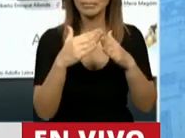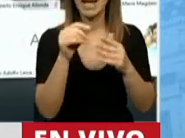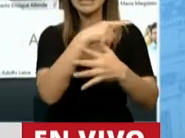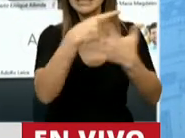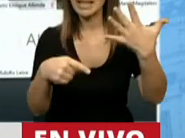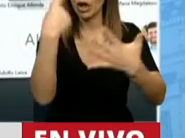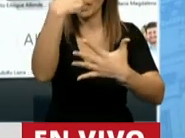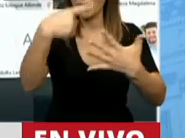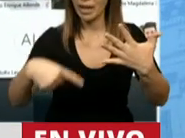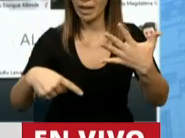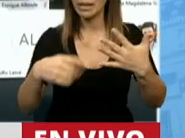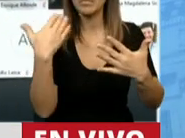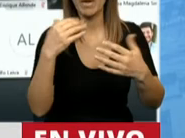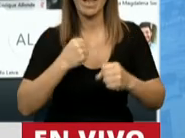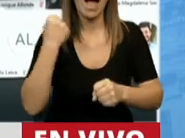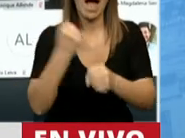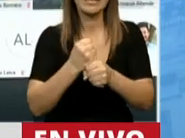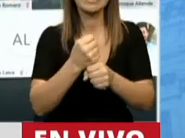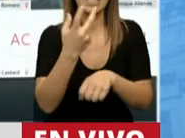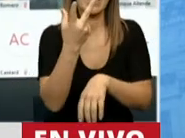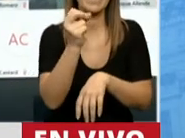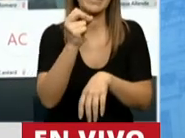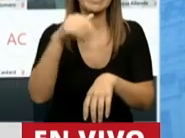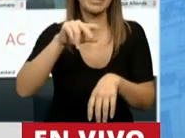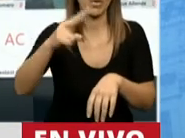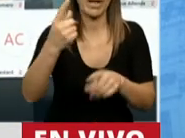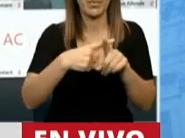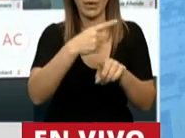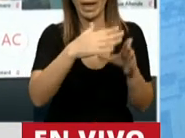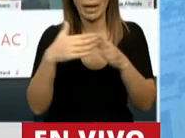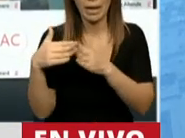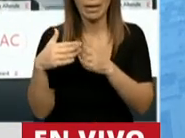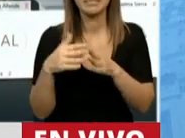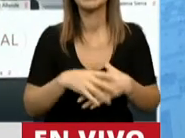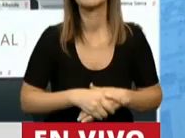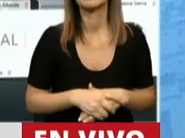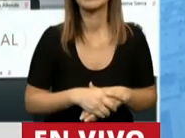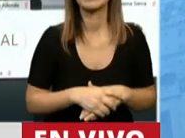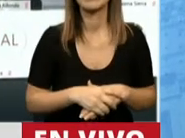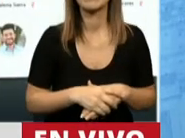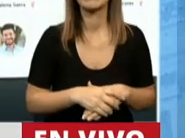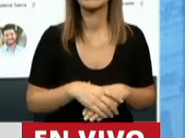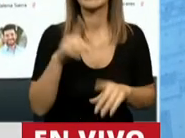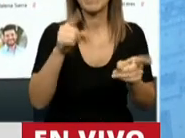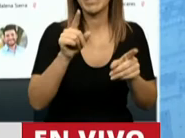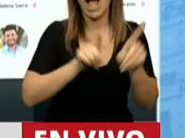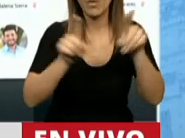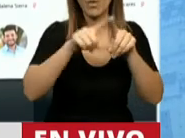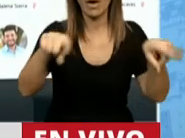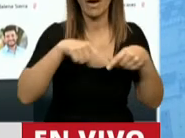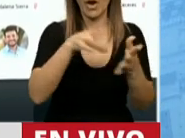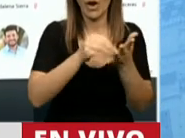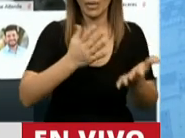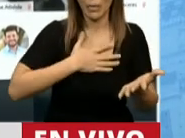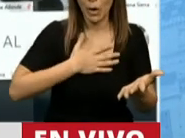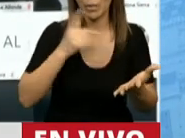de créditos con ampliación de hasta 20 metros cuadrados de vivienda, construcción de vivienda hasta 60 metros cuadrados, el lote propio de Procrear,